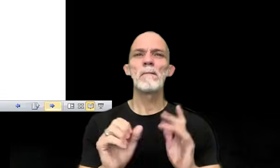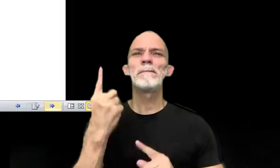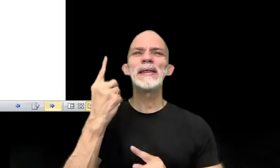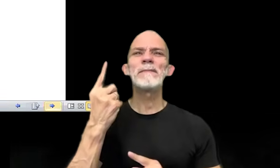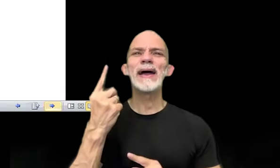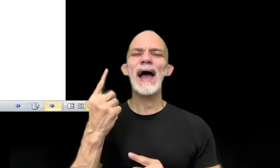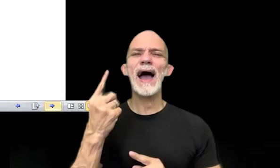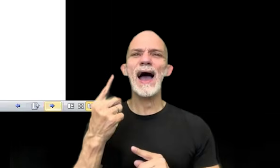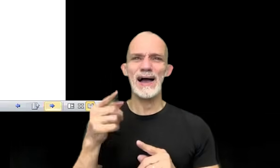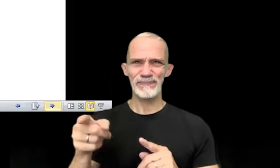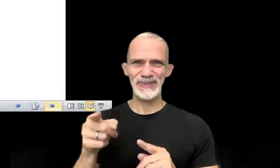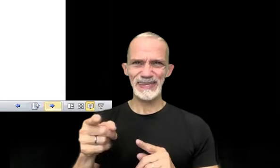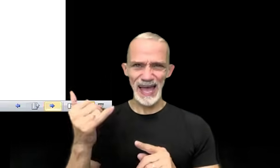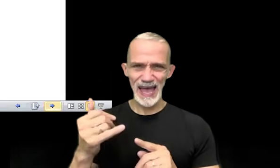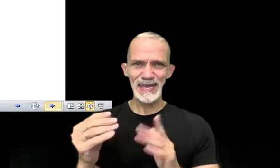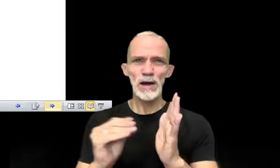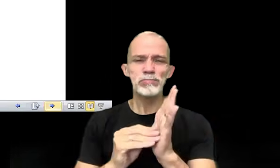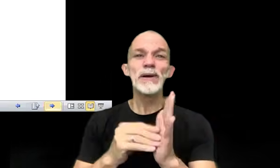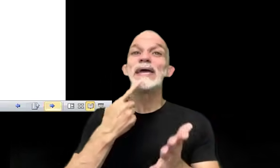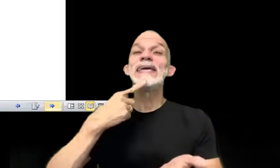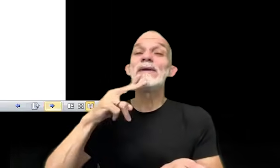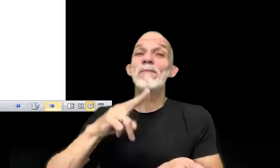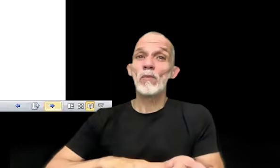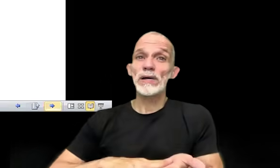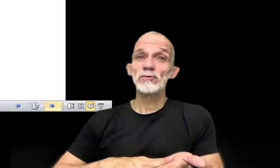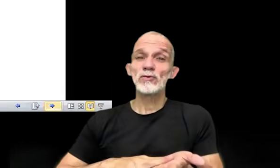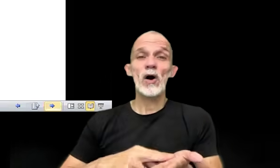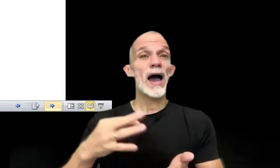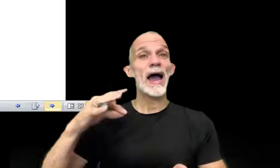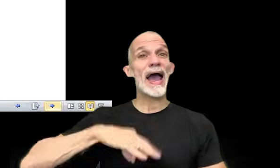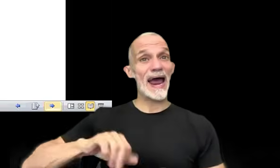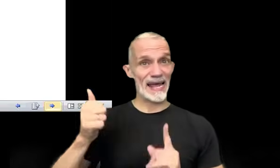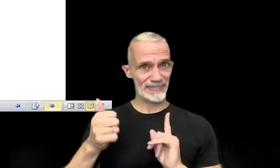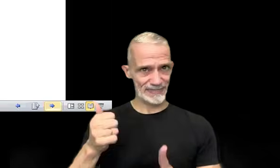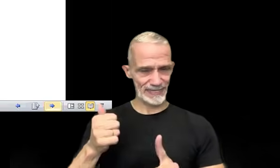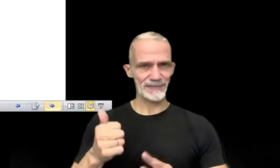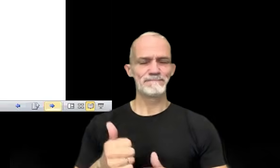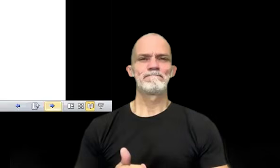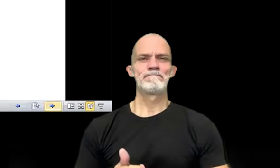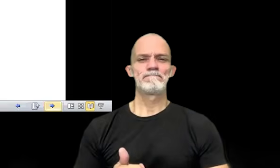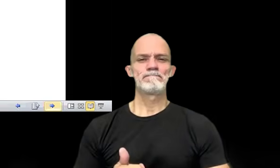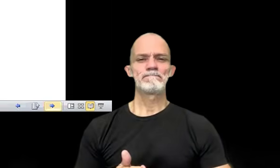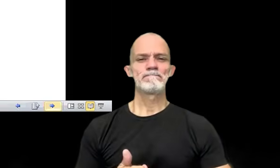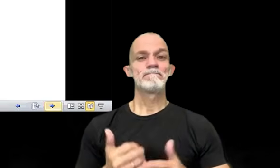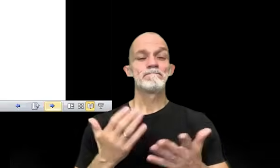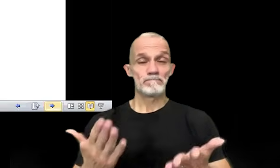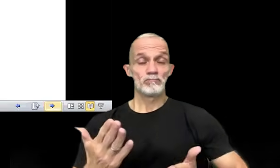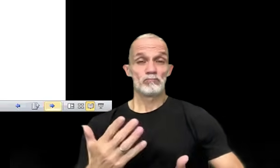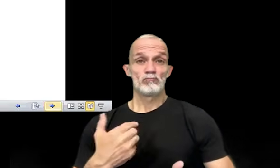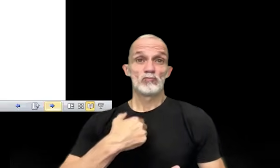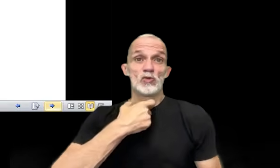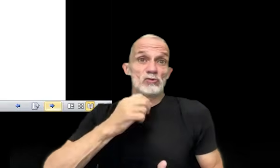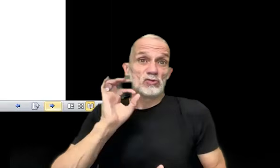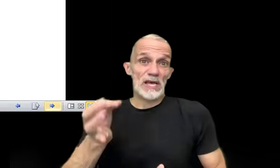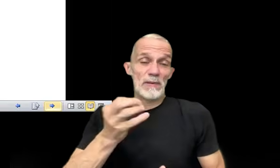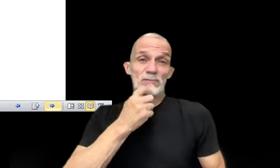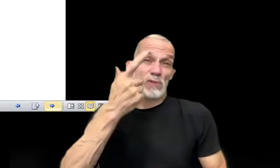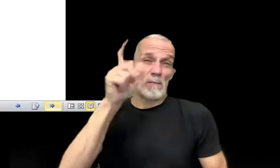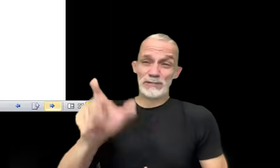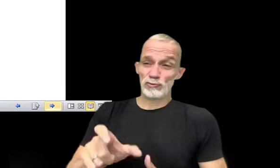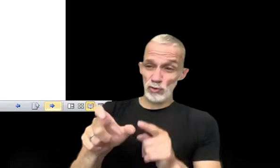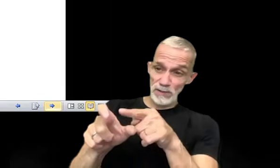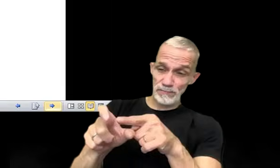la primera supletoriedad, que es la de impuesto a las ganancias. Entonces, cuando yo quiero saber si